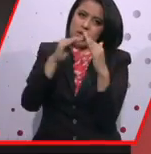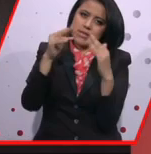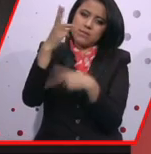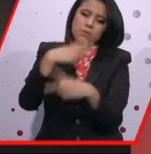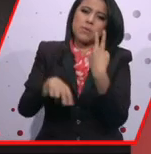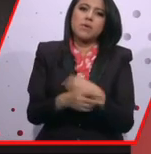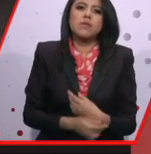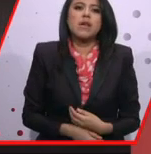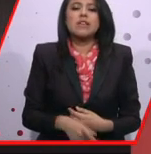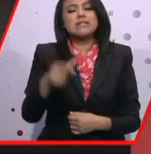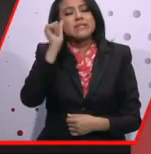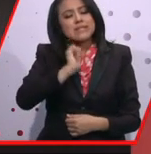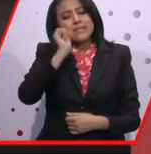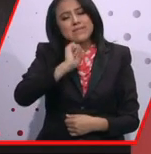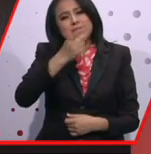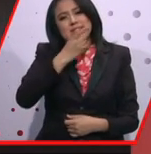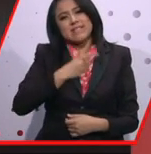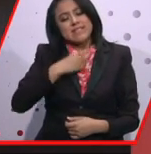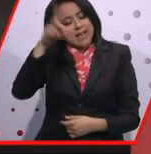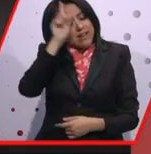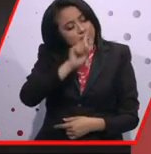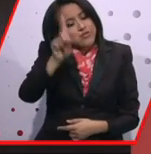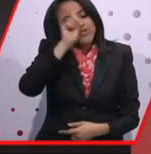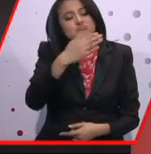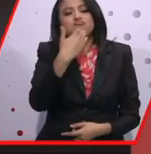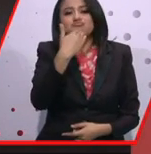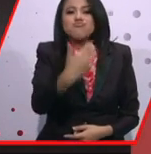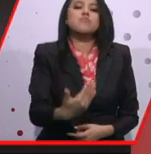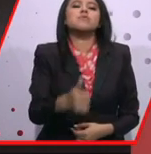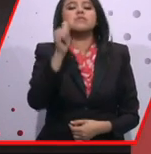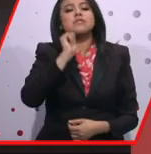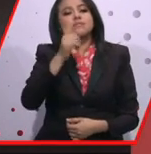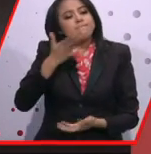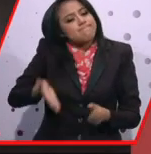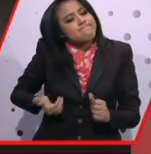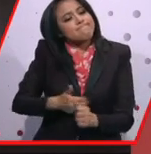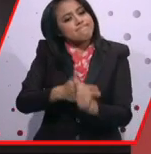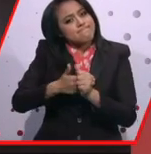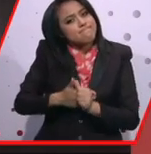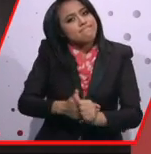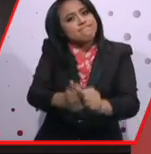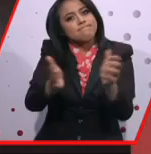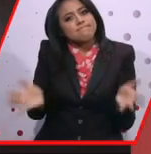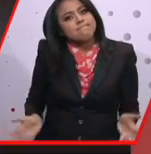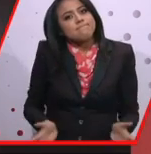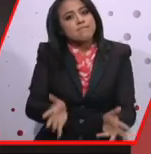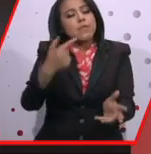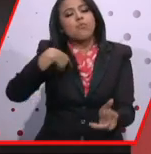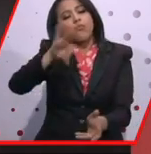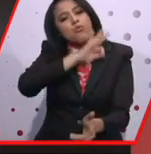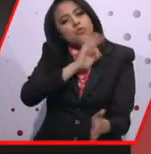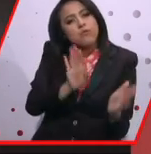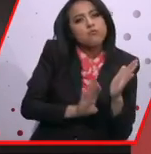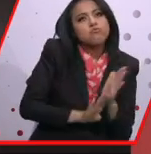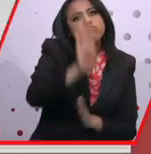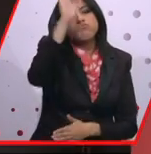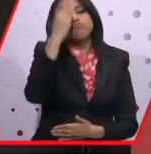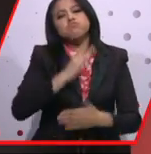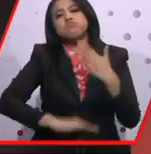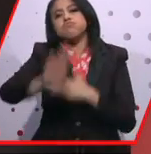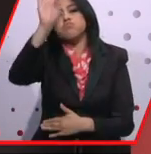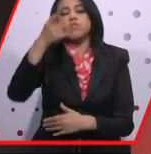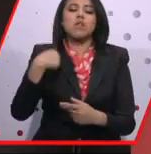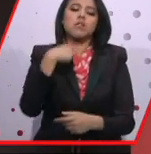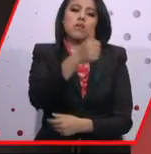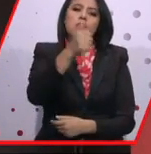nos daba muy buenos consejos y pues nos impulsaba mucho, nos hablaba mucho sobre la superación personal de cada uno. Para